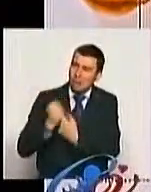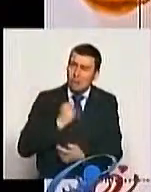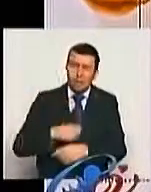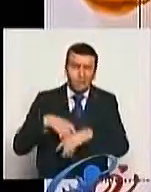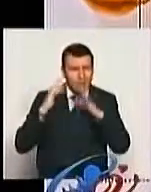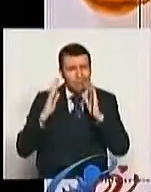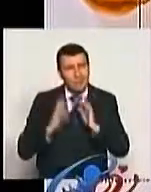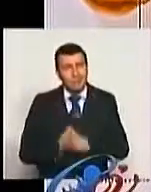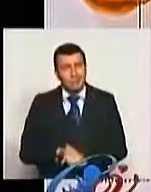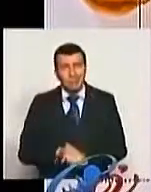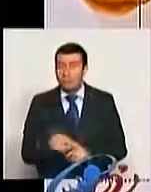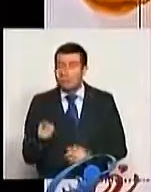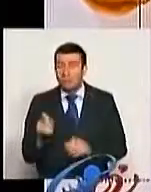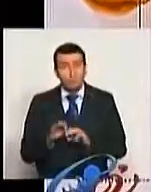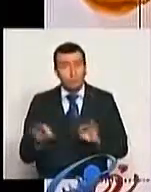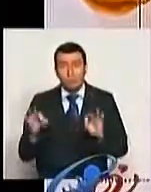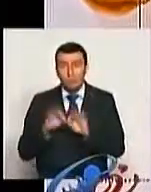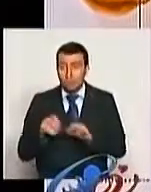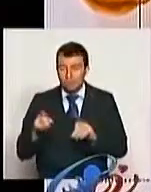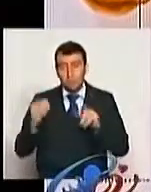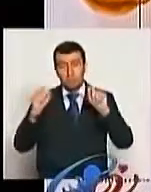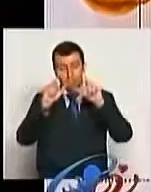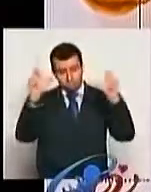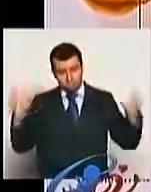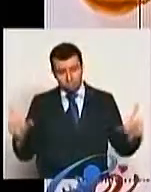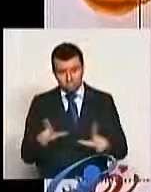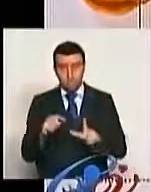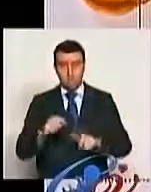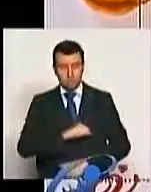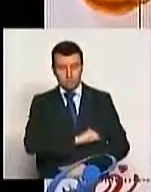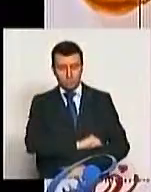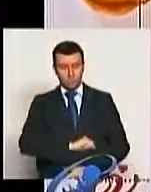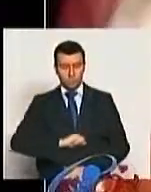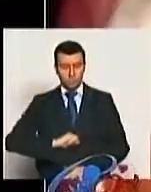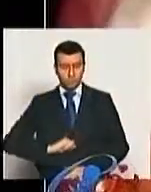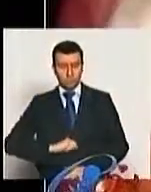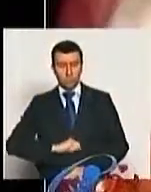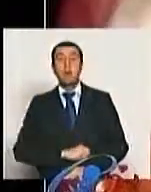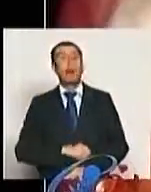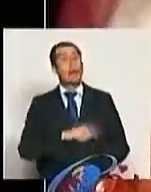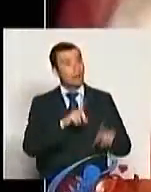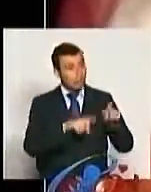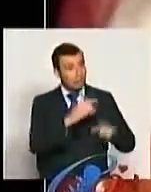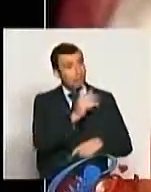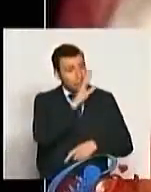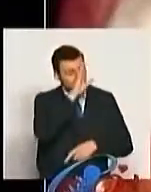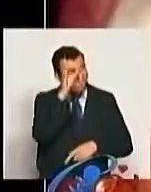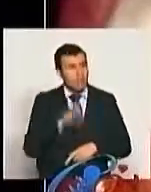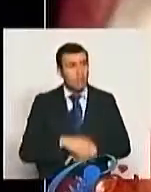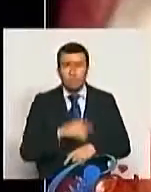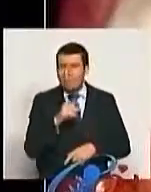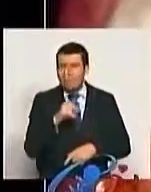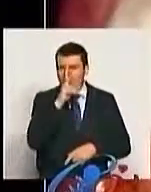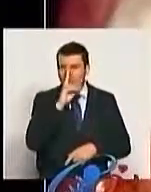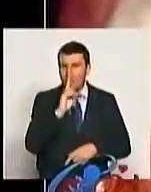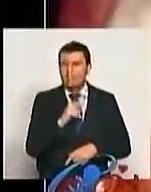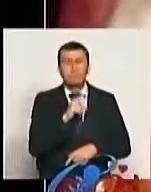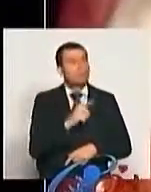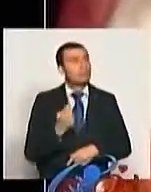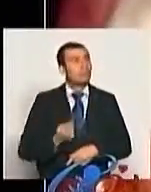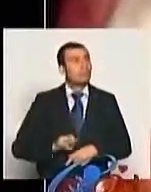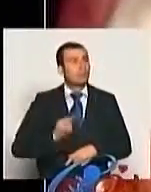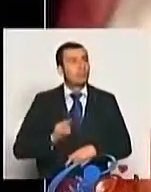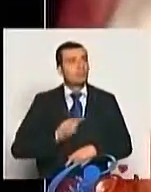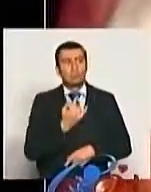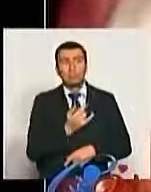dieron importancia al examen, a la ecografía, eso se ve con frecuencia, pareciera como si los únicos exámenes que